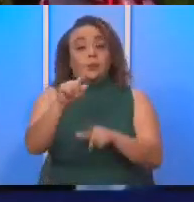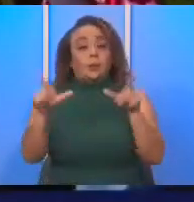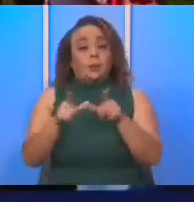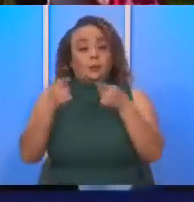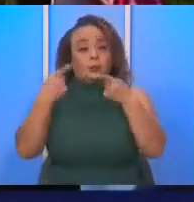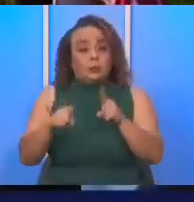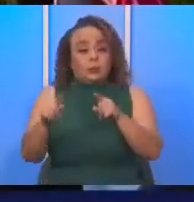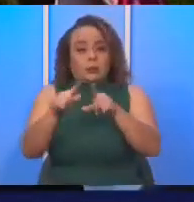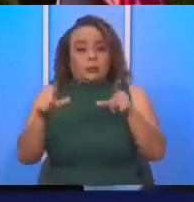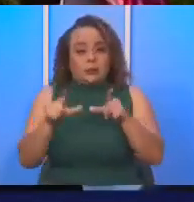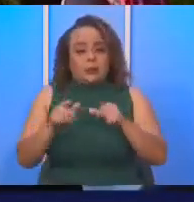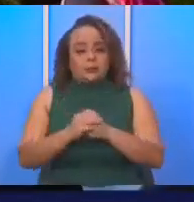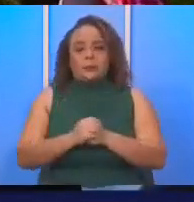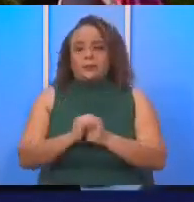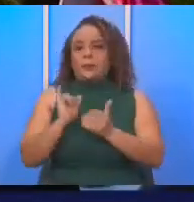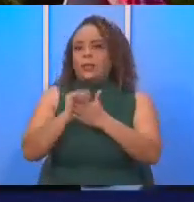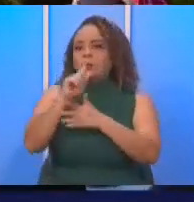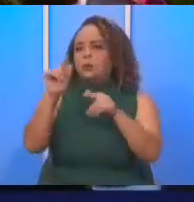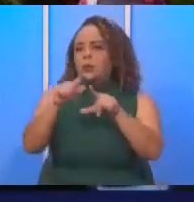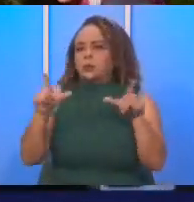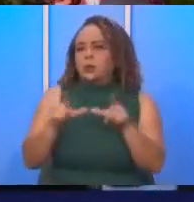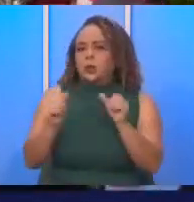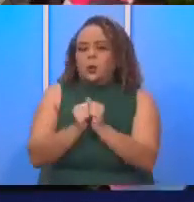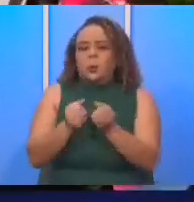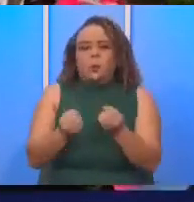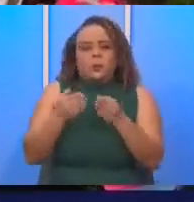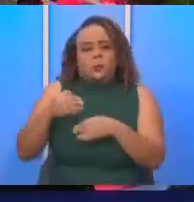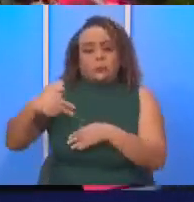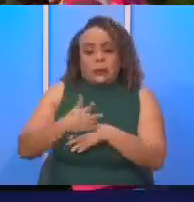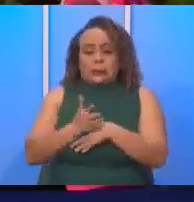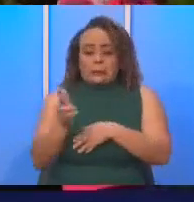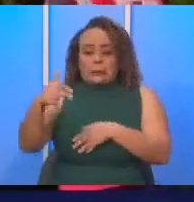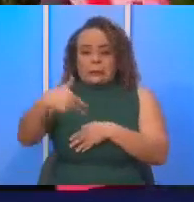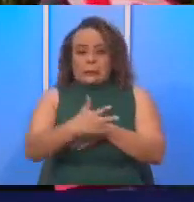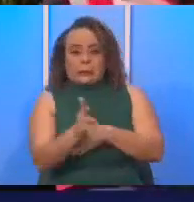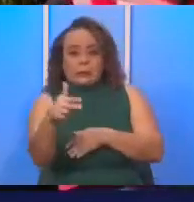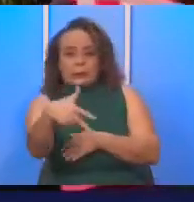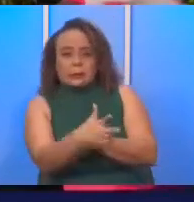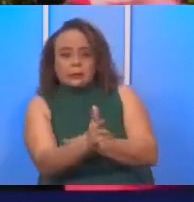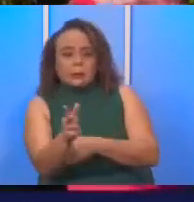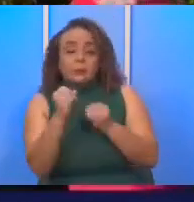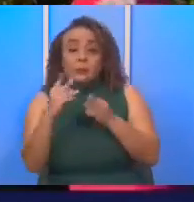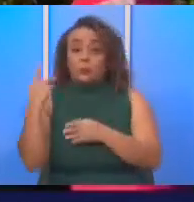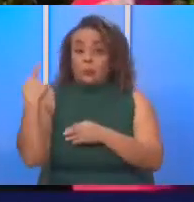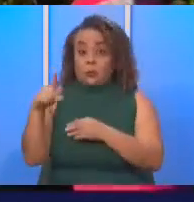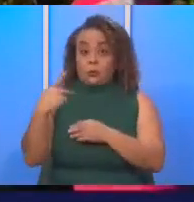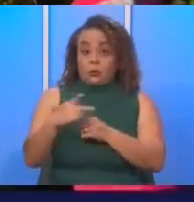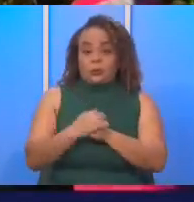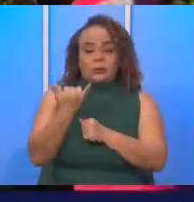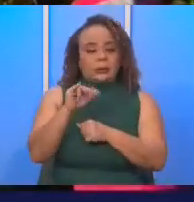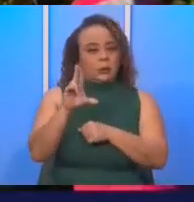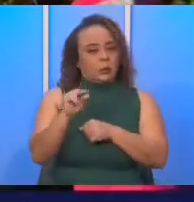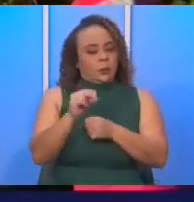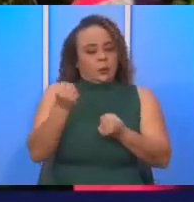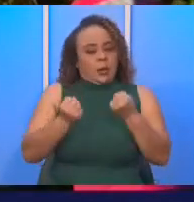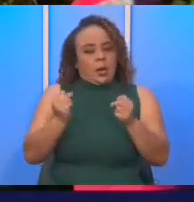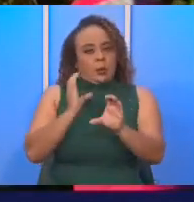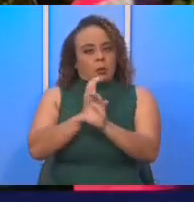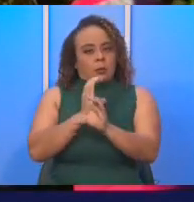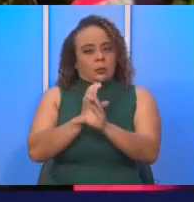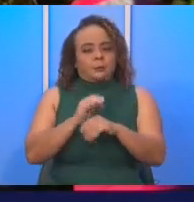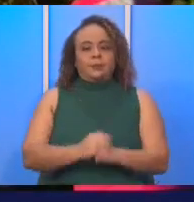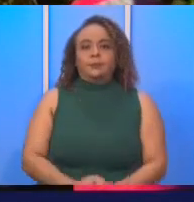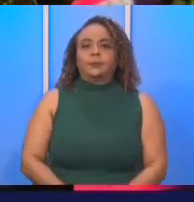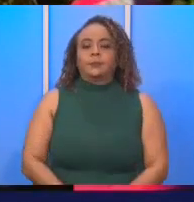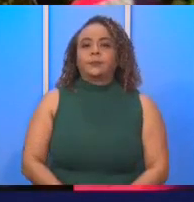ocurre el accidente es una zona con muchísimas curvas, es bastante peligrosa si no se va con cuidado. Se